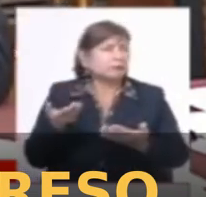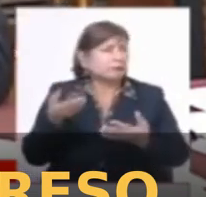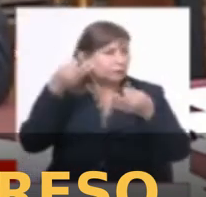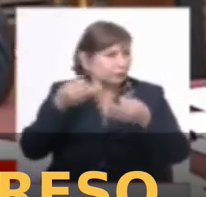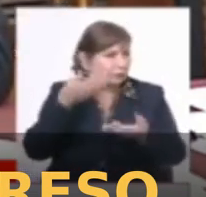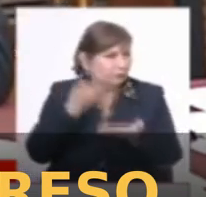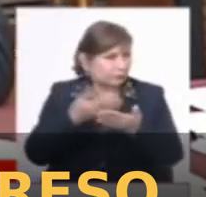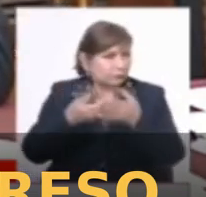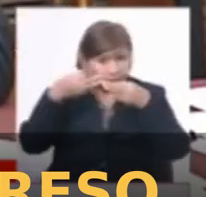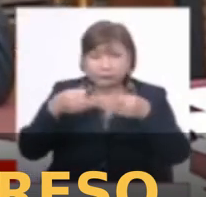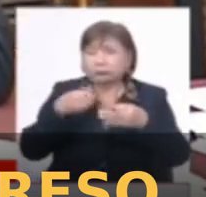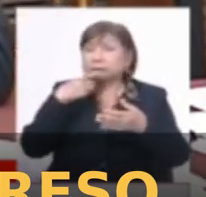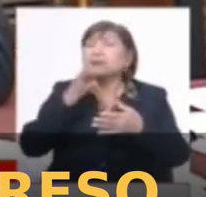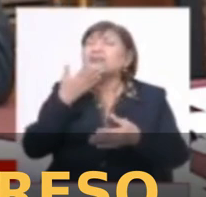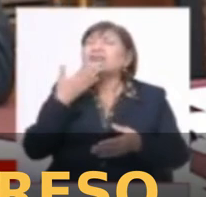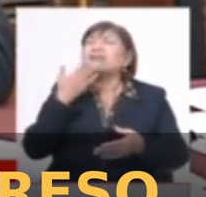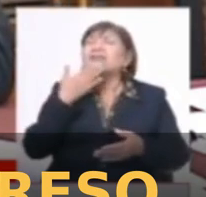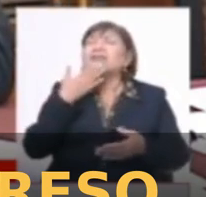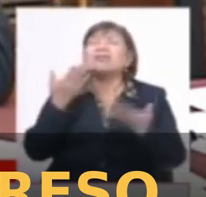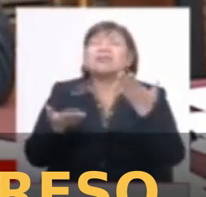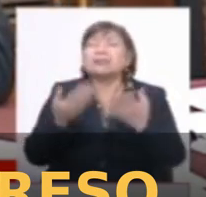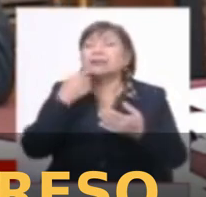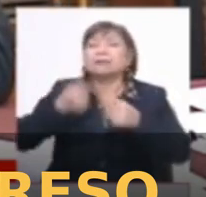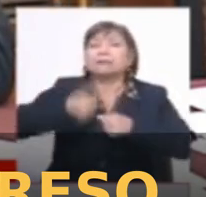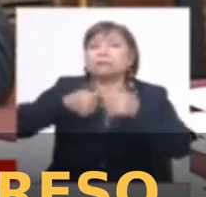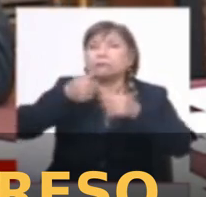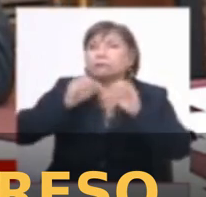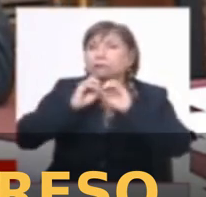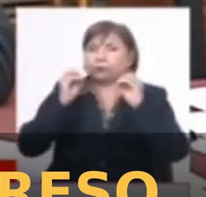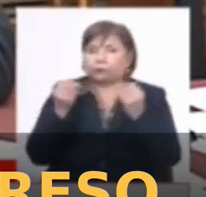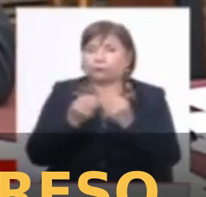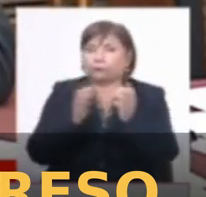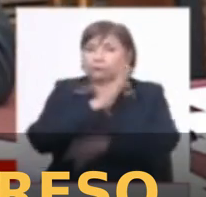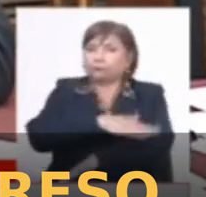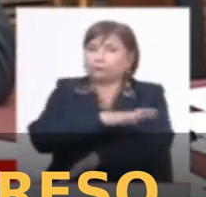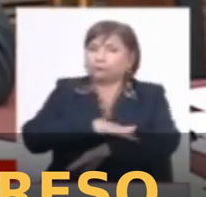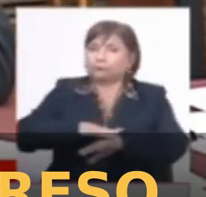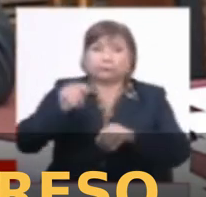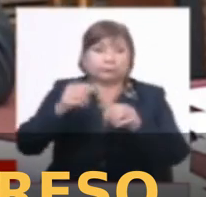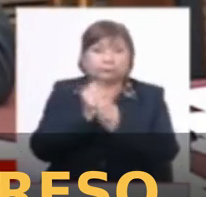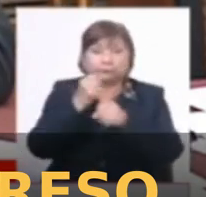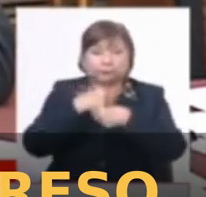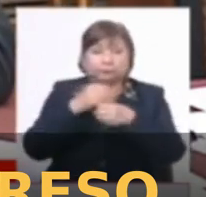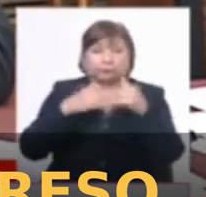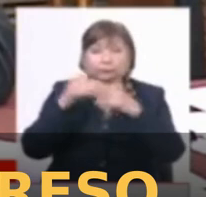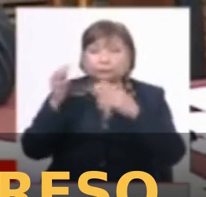¿corrobora dicha información sobre quién o quiénes encabezan dicha organización para favorecerse de dichas obras